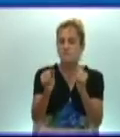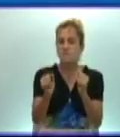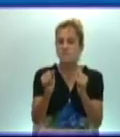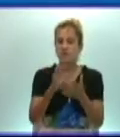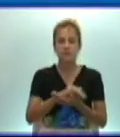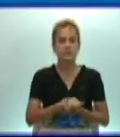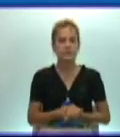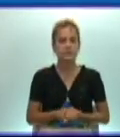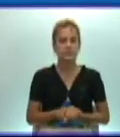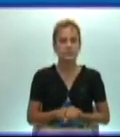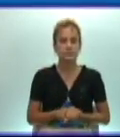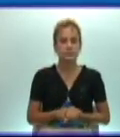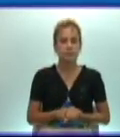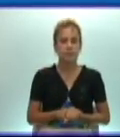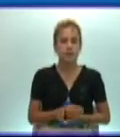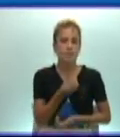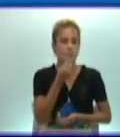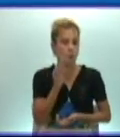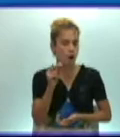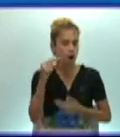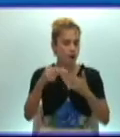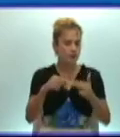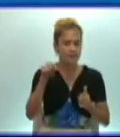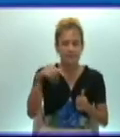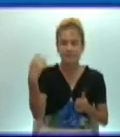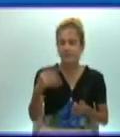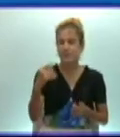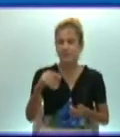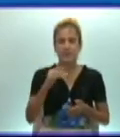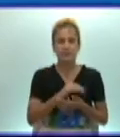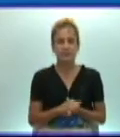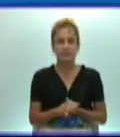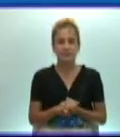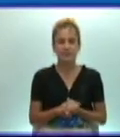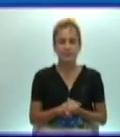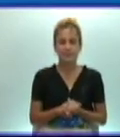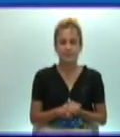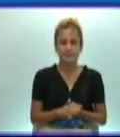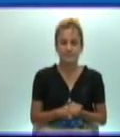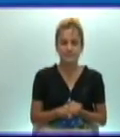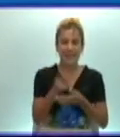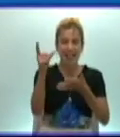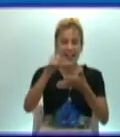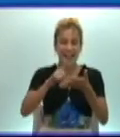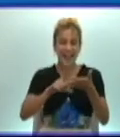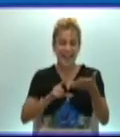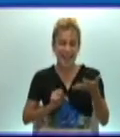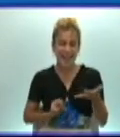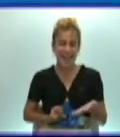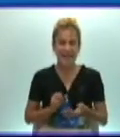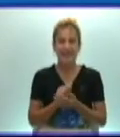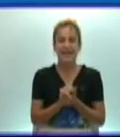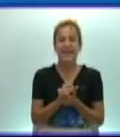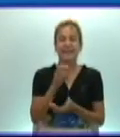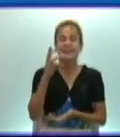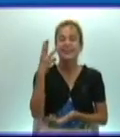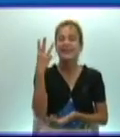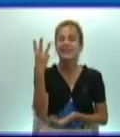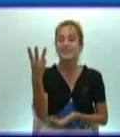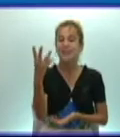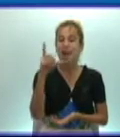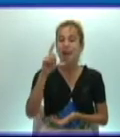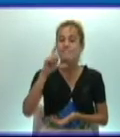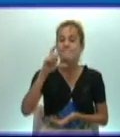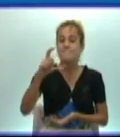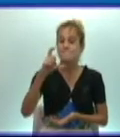esdrújulas. Entonces podrán realizar la siguiente actividad. Van a leer el tercer párrafo del cuerpo de la